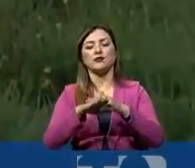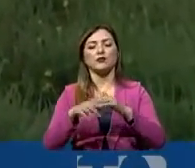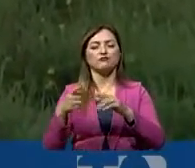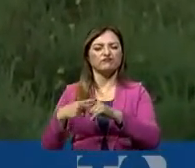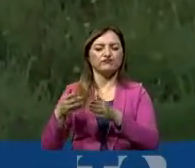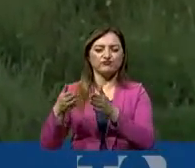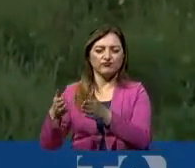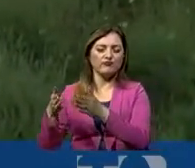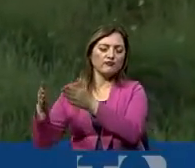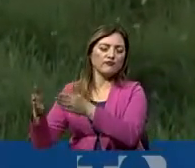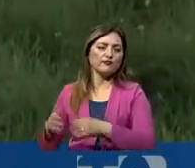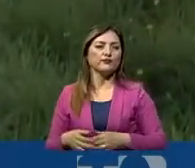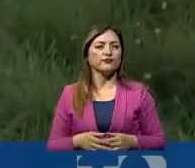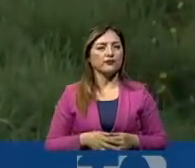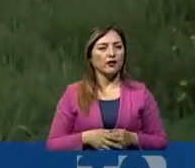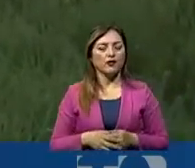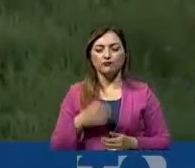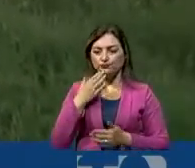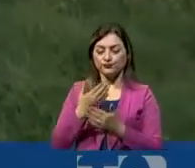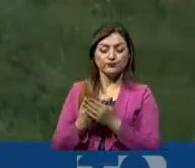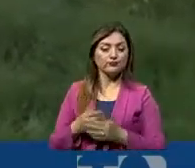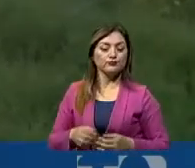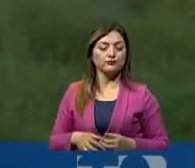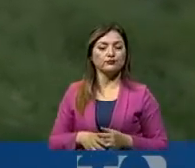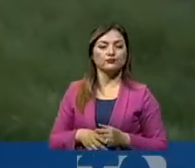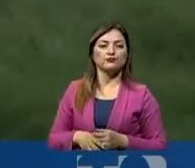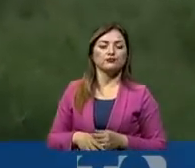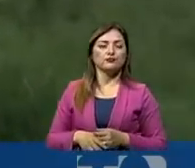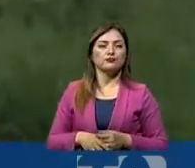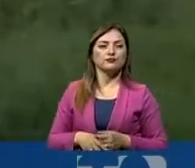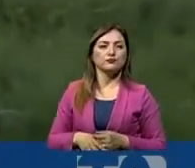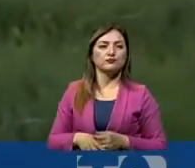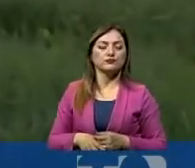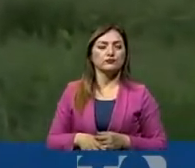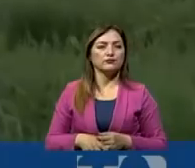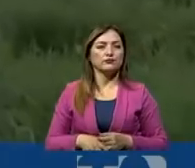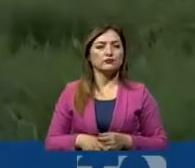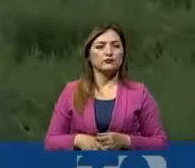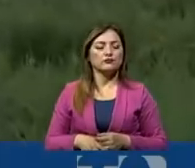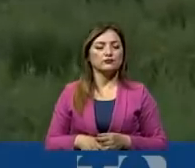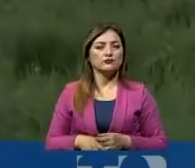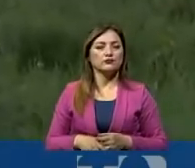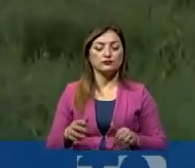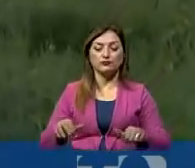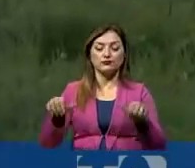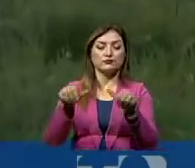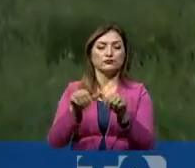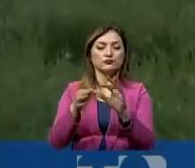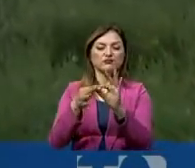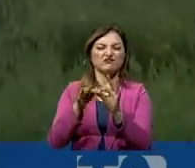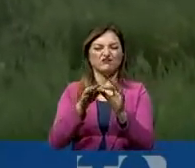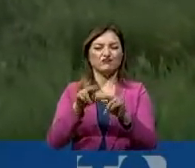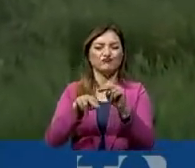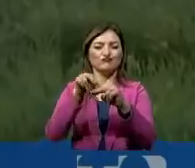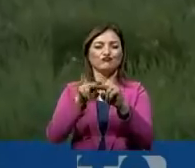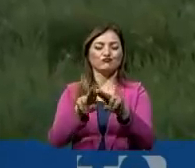pasajes, etcétera, ¿no? Muchísimas gracias. Como ya lo escuchamos, entonces, esta es una área de regeneración natural. Aquí